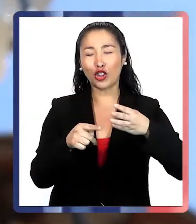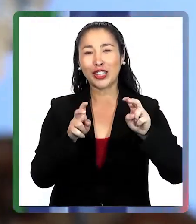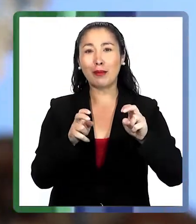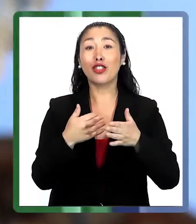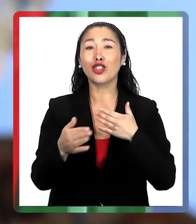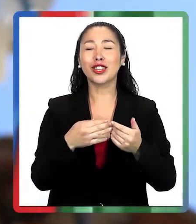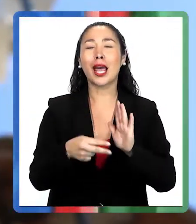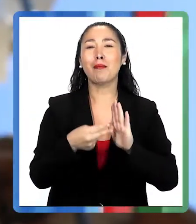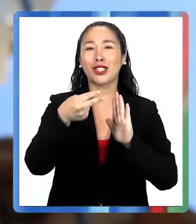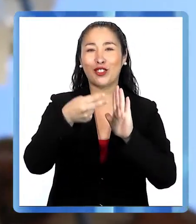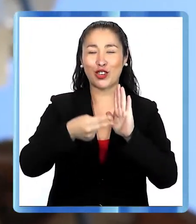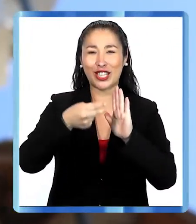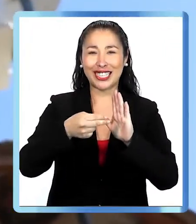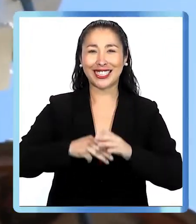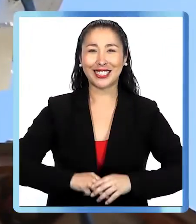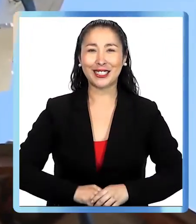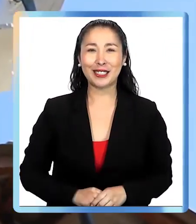Portavoz Noticias.